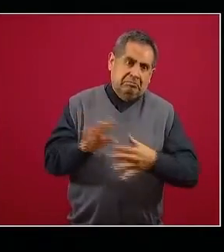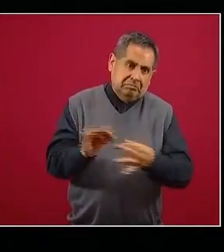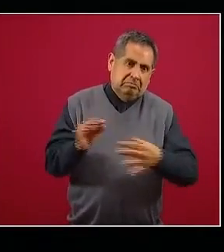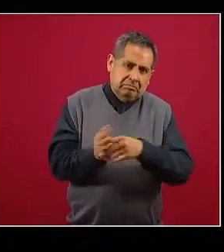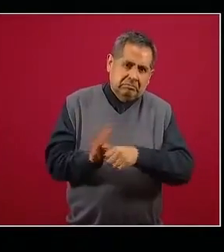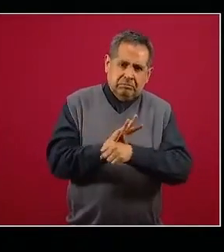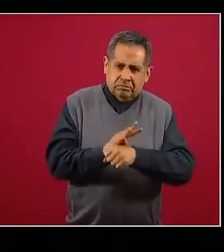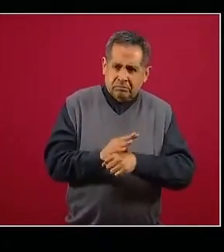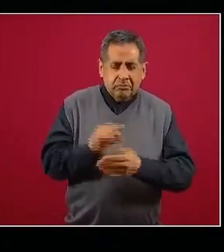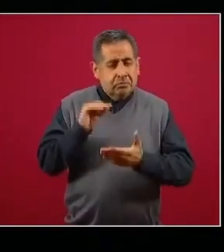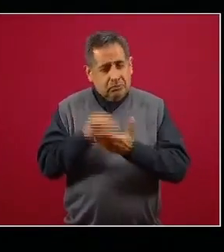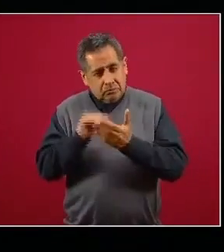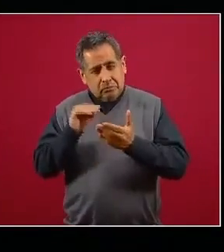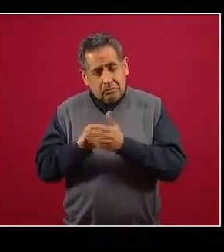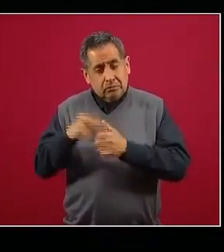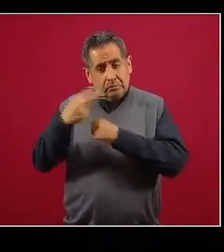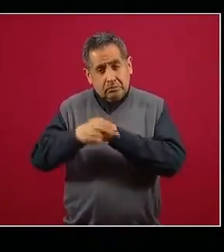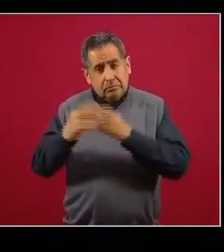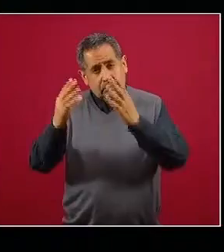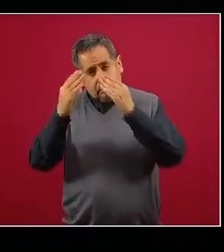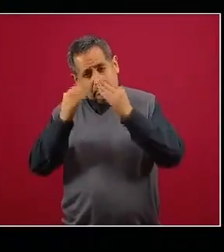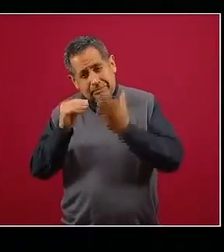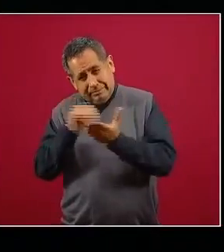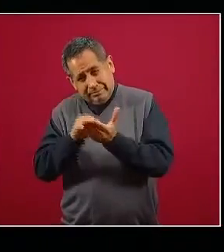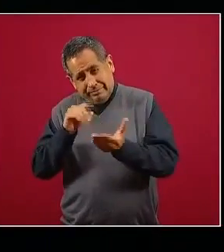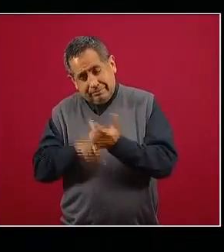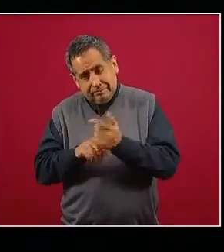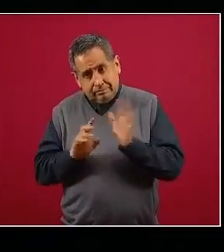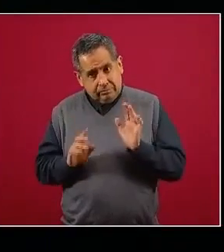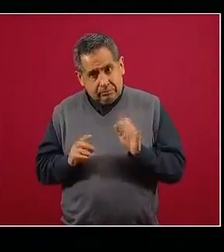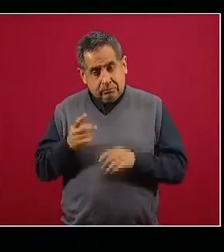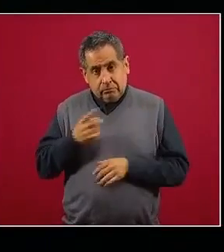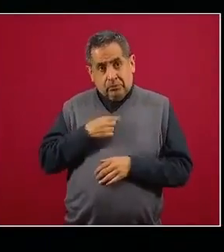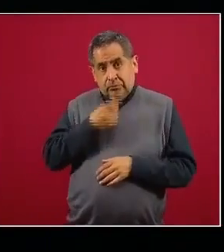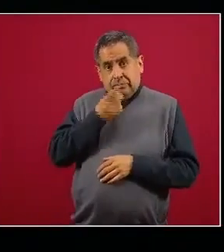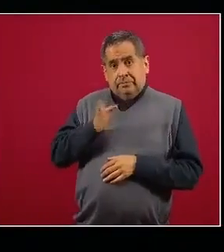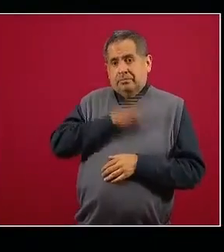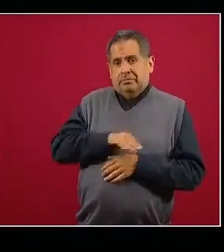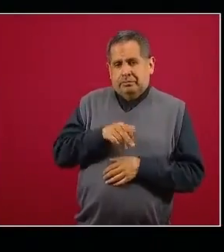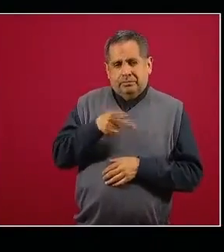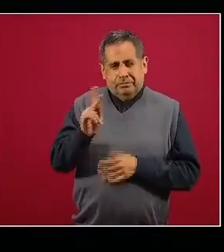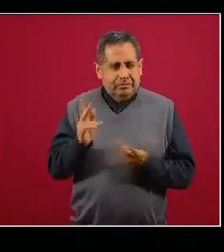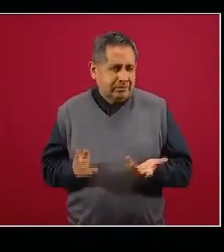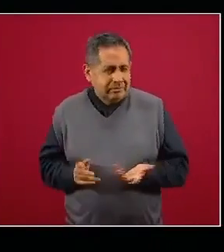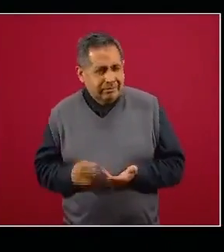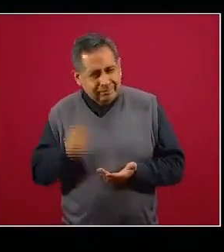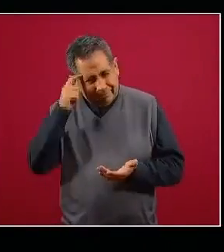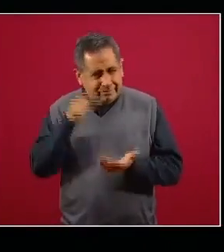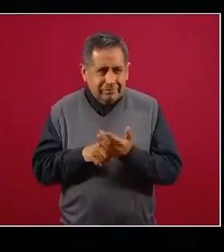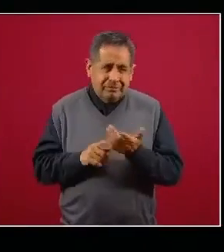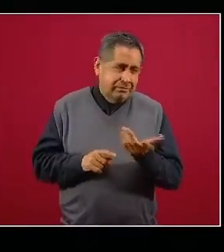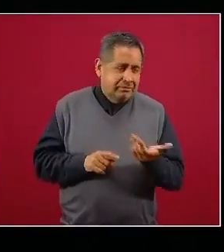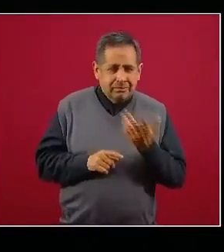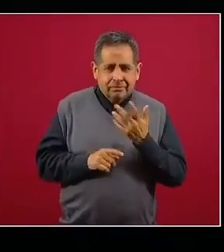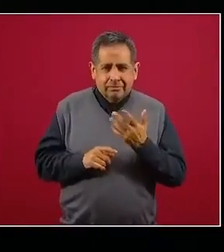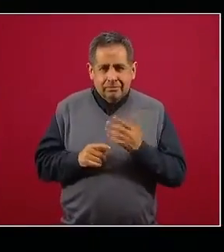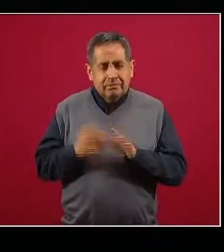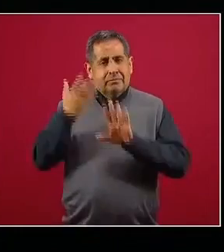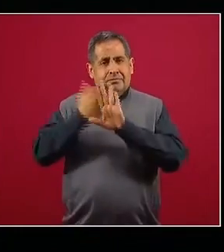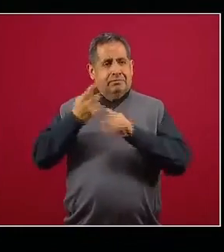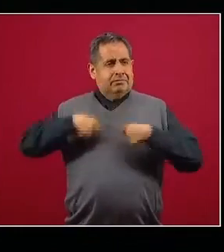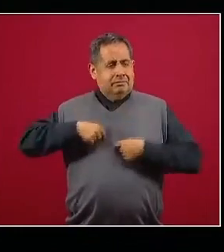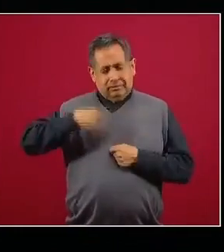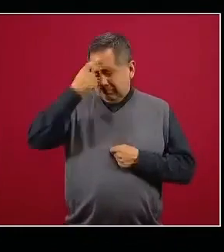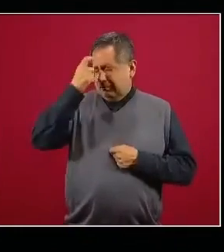adolescentes, el todavía metérselos en la educación, que le reitero, no estoy diciendo que sea malo, ¿no cree que puede estar afectando la